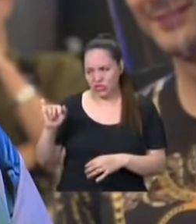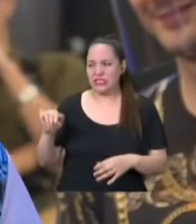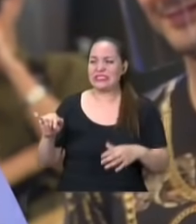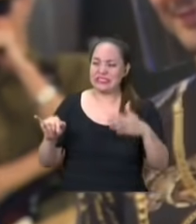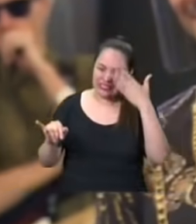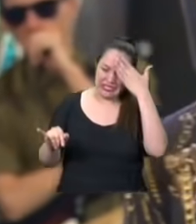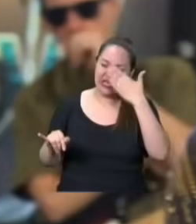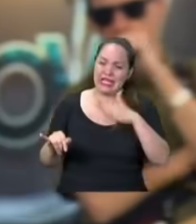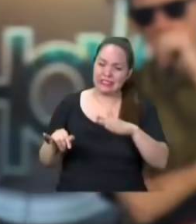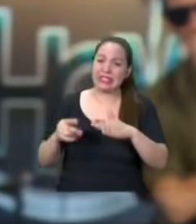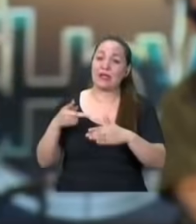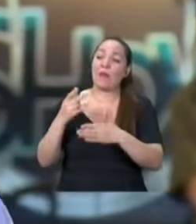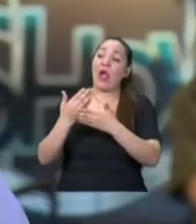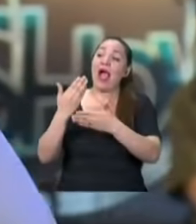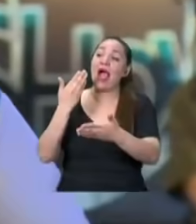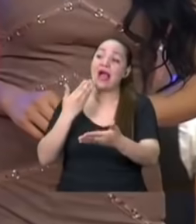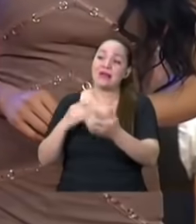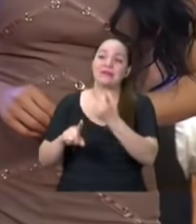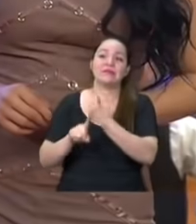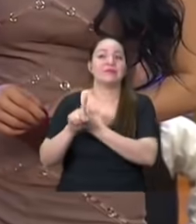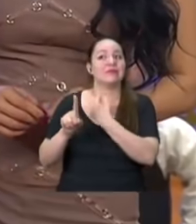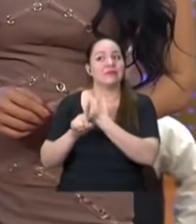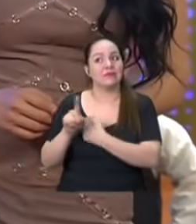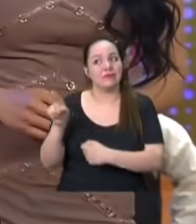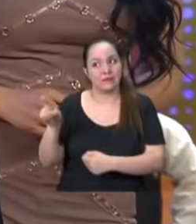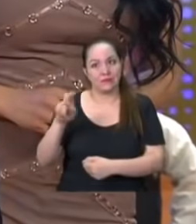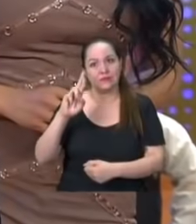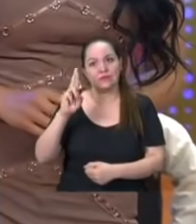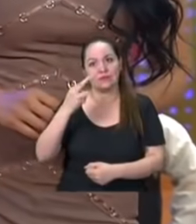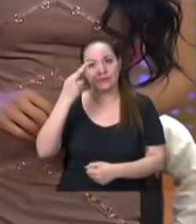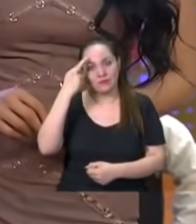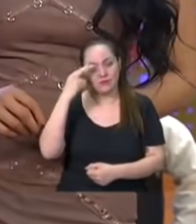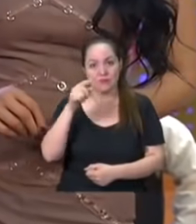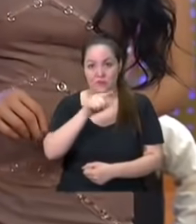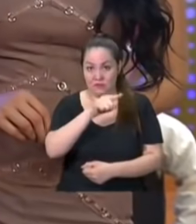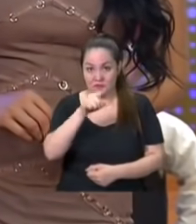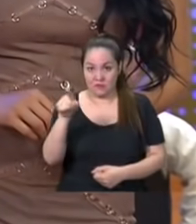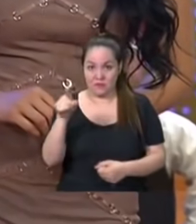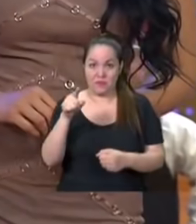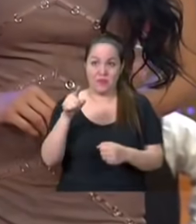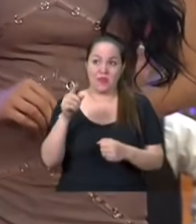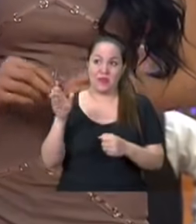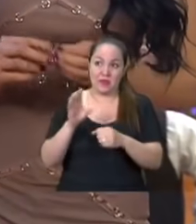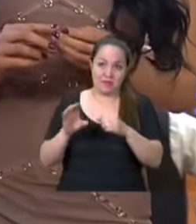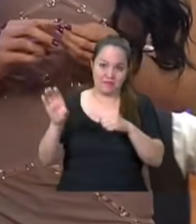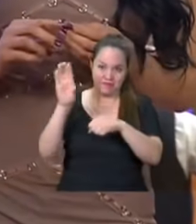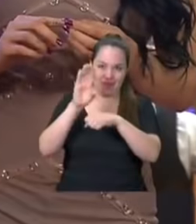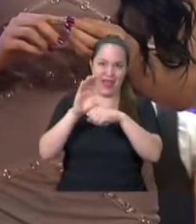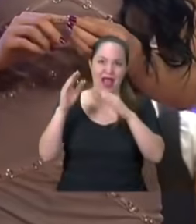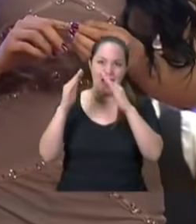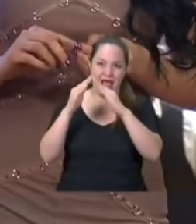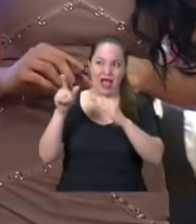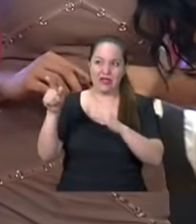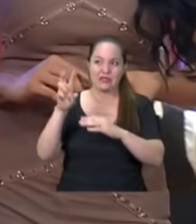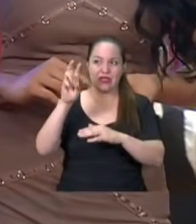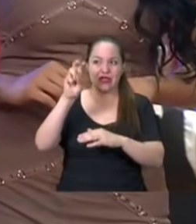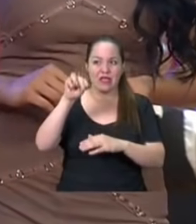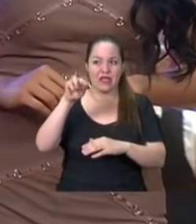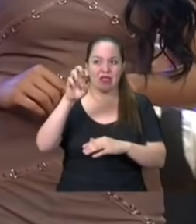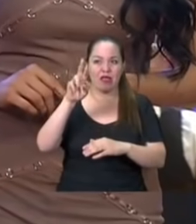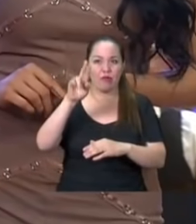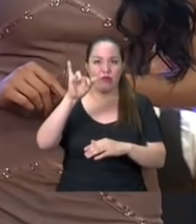verdad. Si ustedes pasan por la casa de Neurosis, ahí hay un